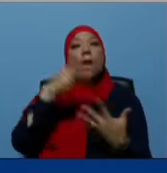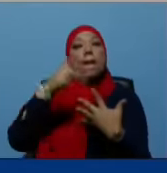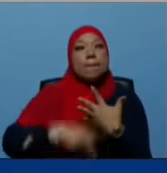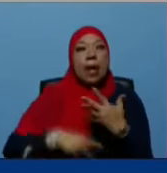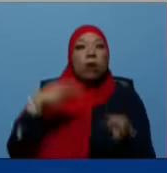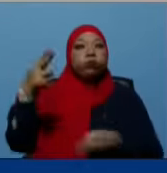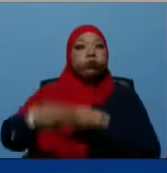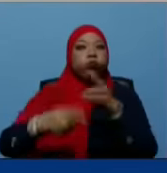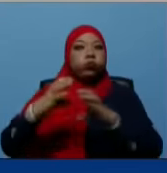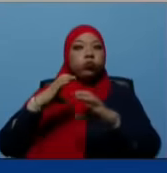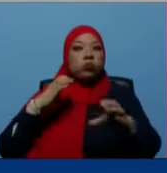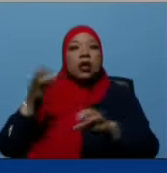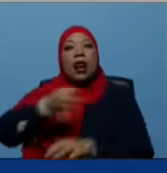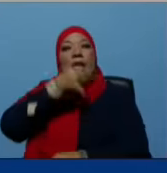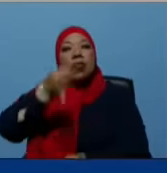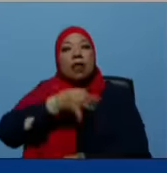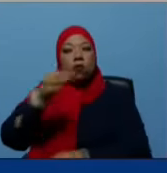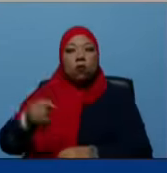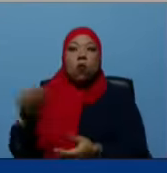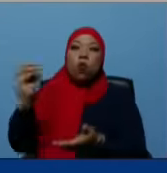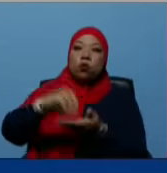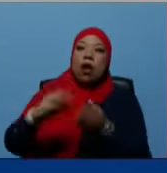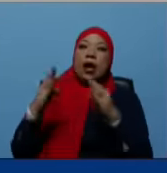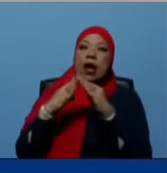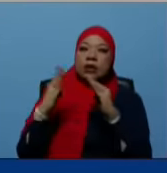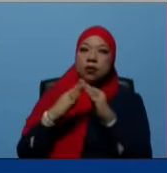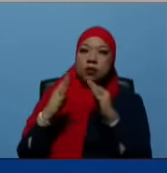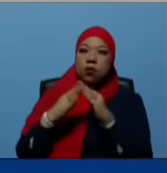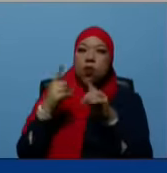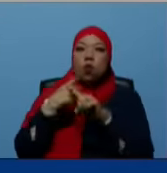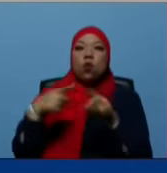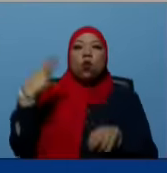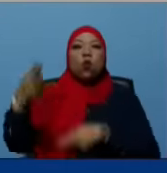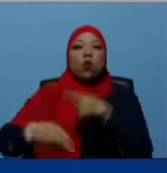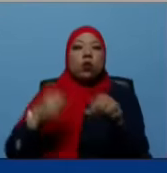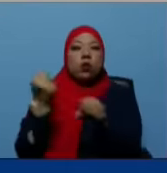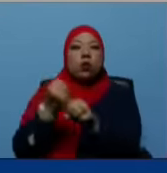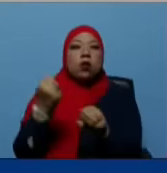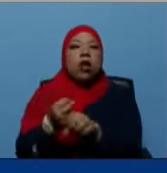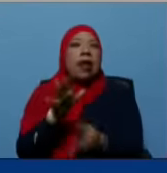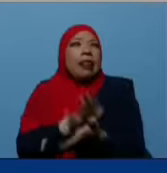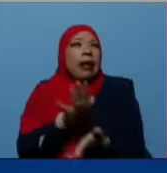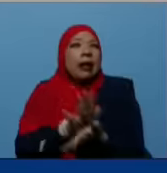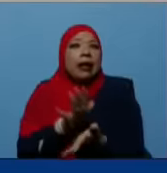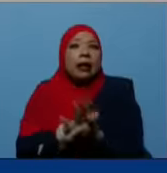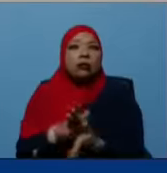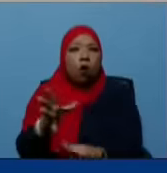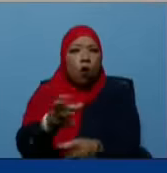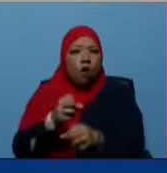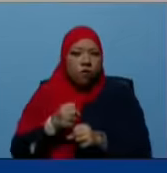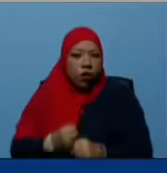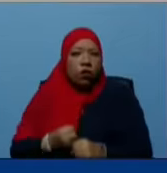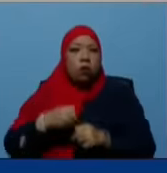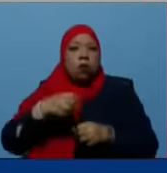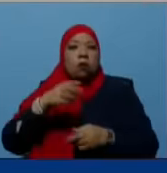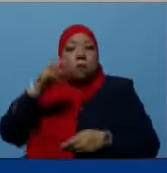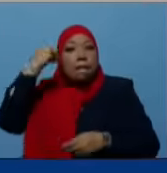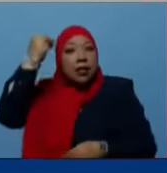que ya en la tarde temprano volvieran a sus casas, pero fueron a trabajar con tranquilidad, con confianza, con